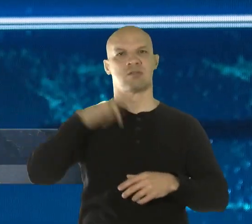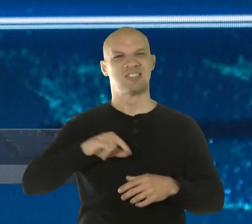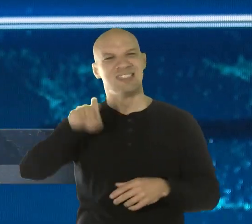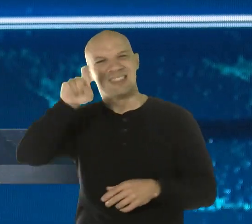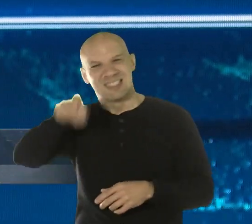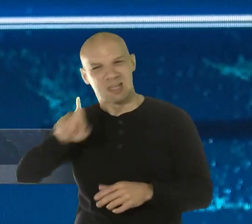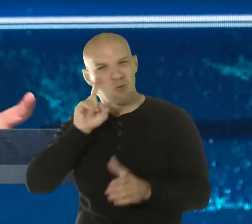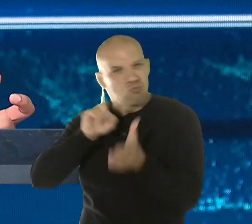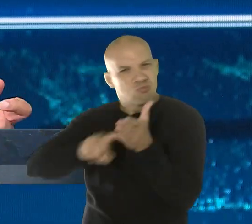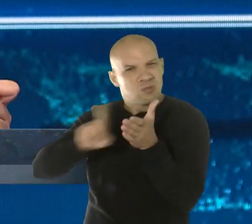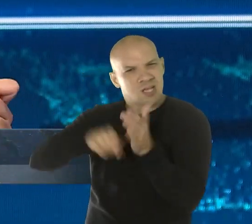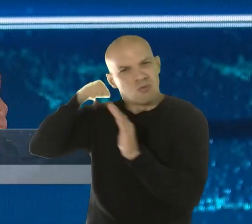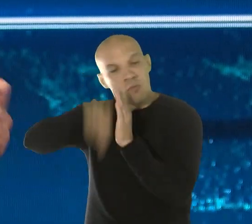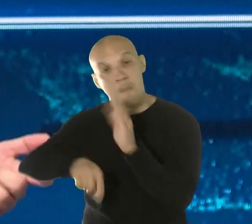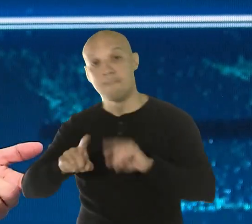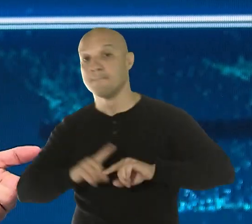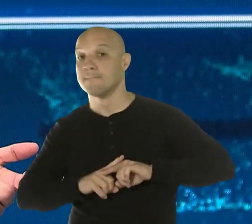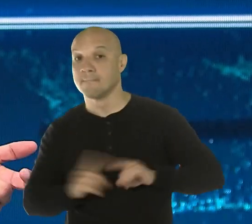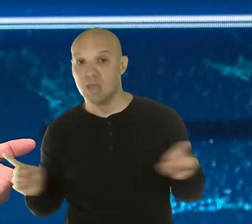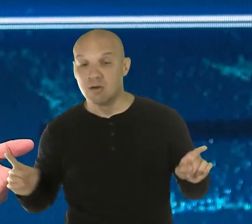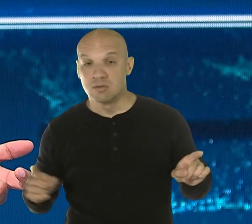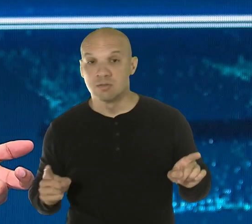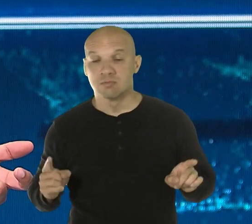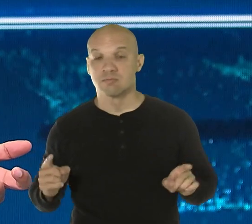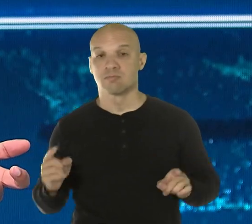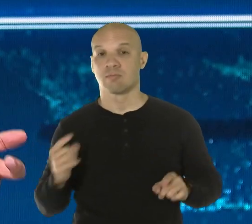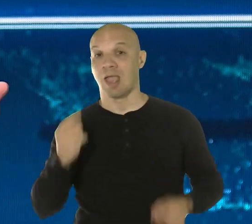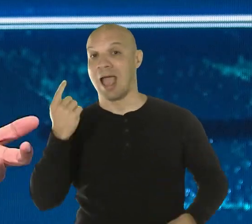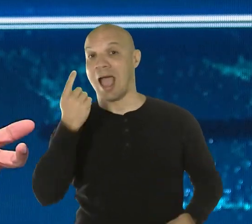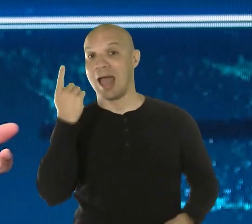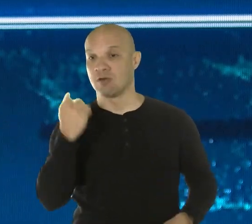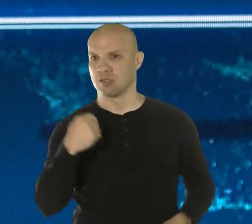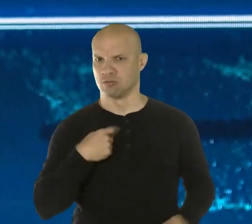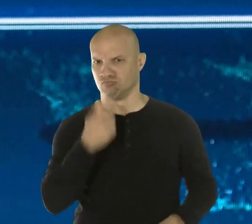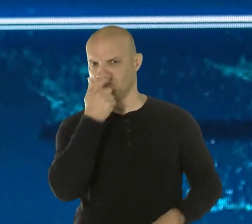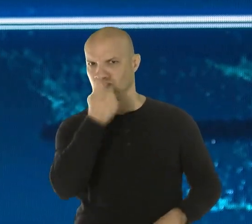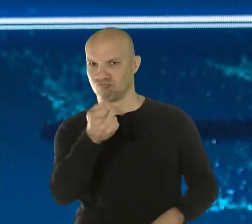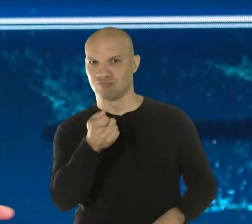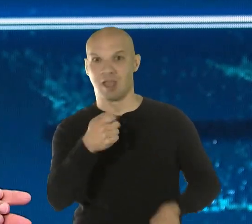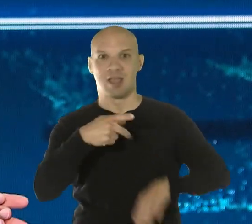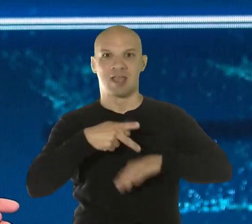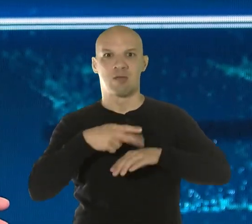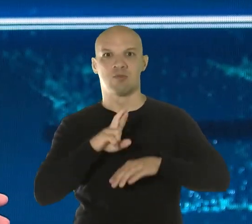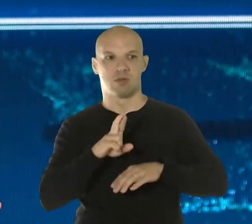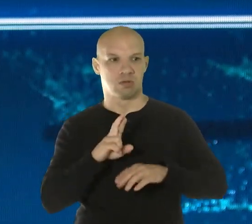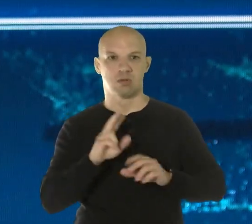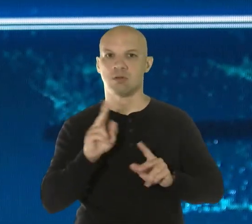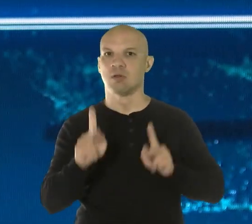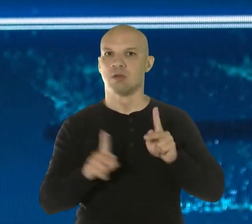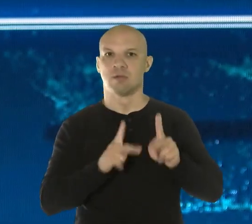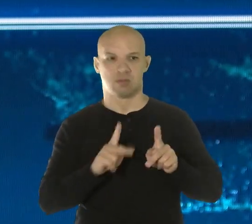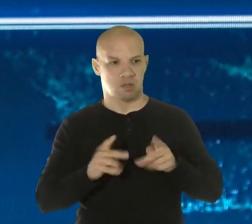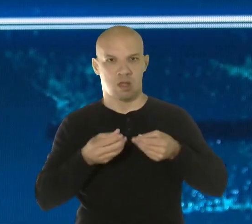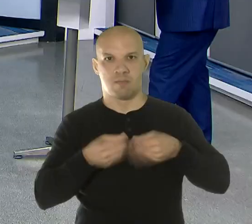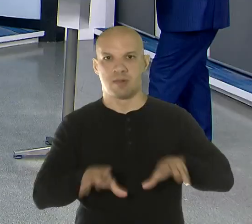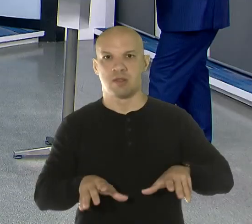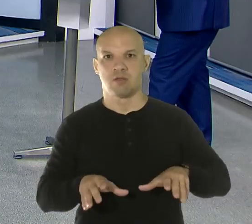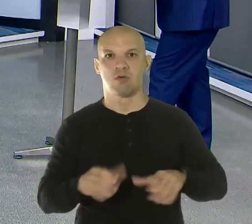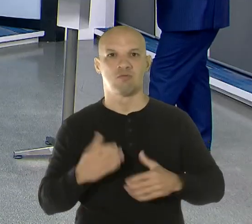más profundidad, pero algo que me está bien interesante es que Puerto Rico ha perdido población durante los últimos 20